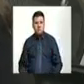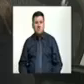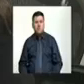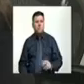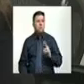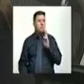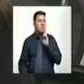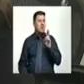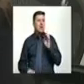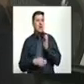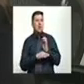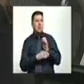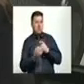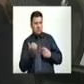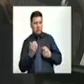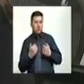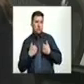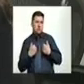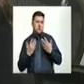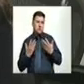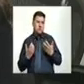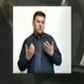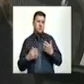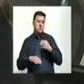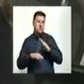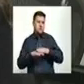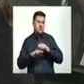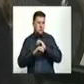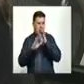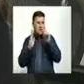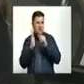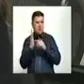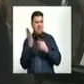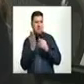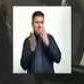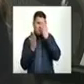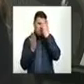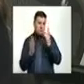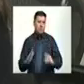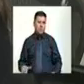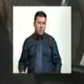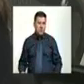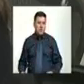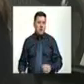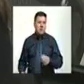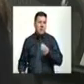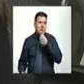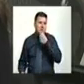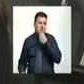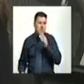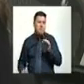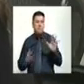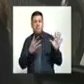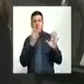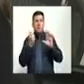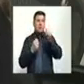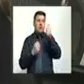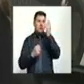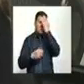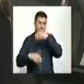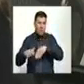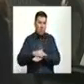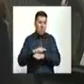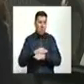Venezuela sino del Ecuador? Y yo quisiera dejar esto planteado porque en la noticia de las 910 caletas,